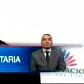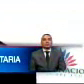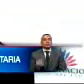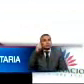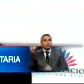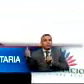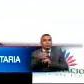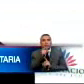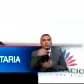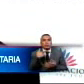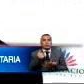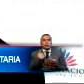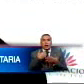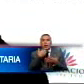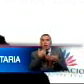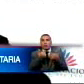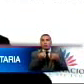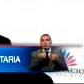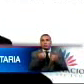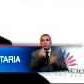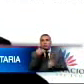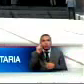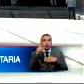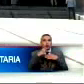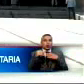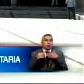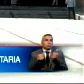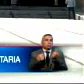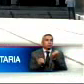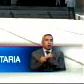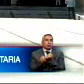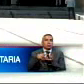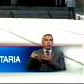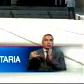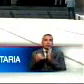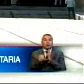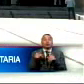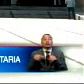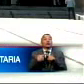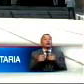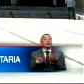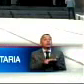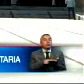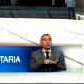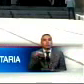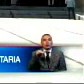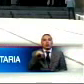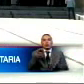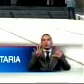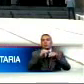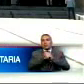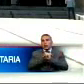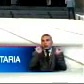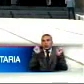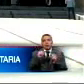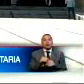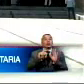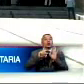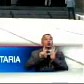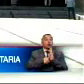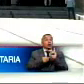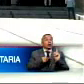de quienes tienen un patrimonio de $1,000,000. La sesión está convocada para este martes a las 9 de la mañana.